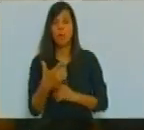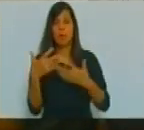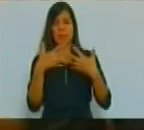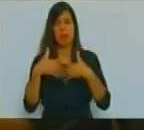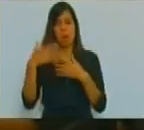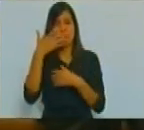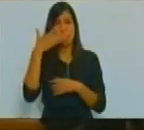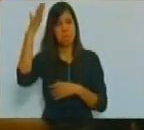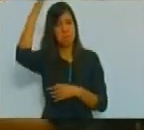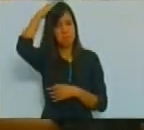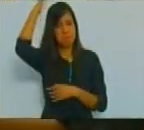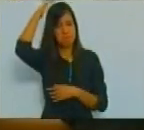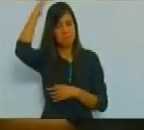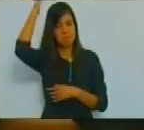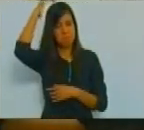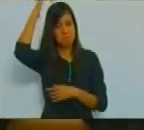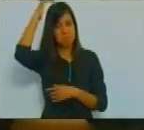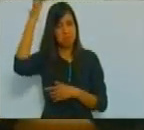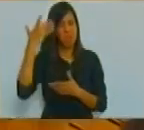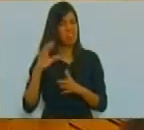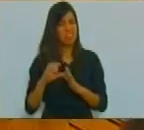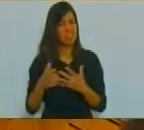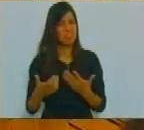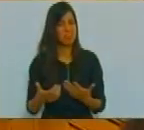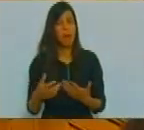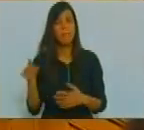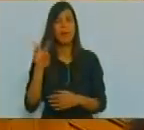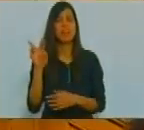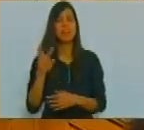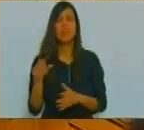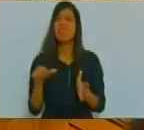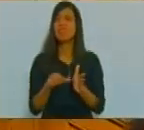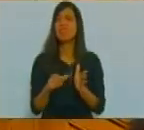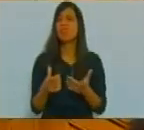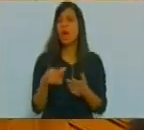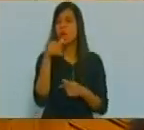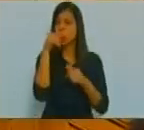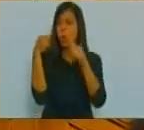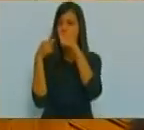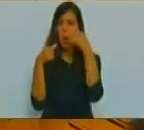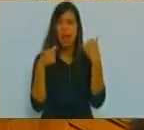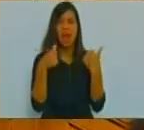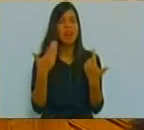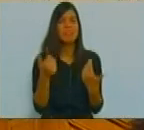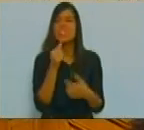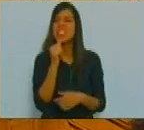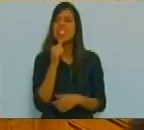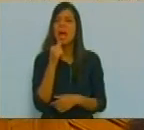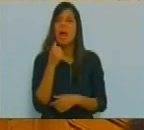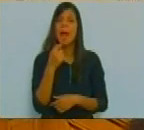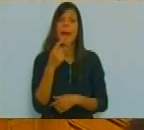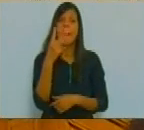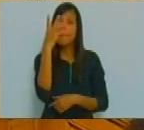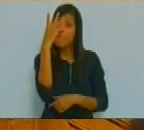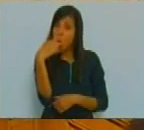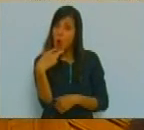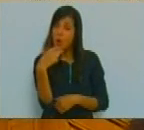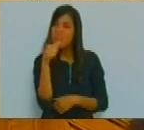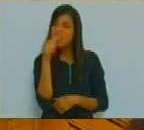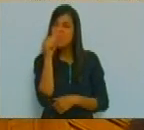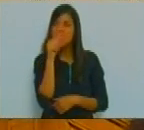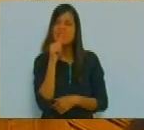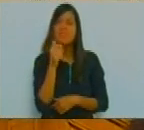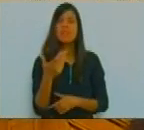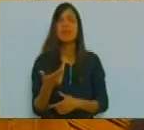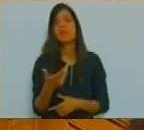narcotráfico es donde están en nuestro país quiénes son los consumidores de cocaína los pobres los